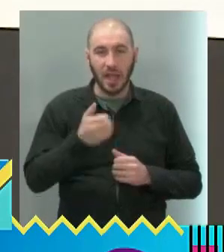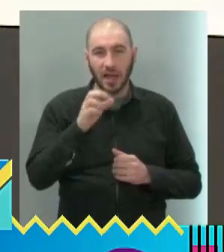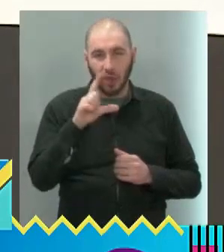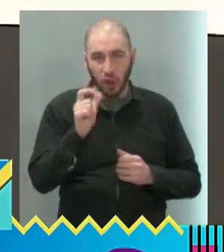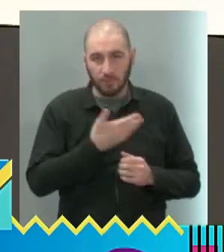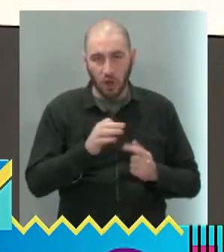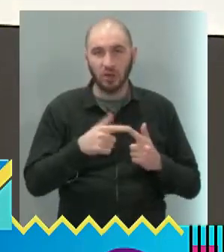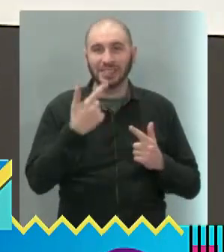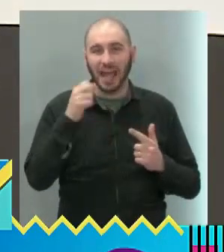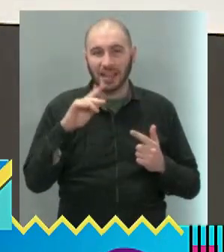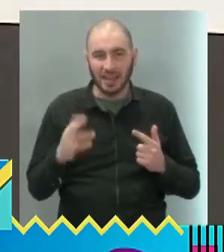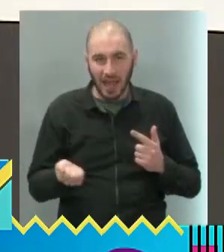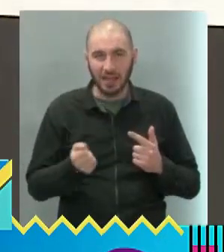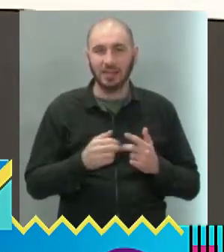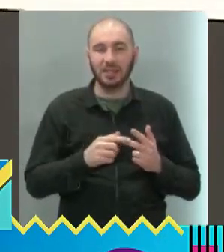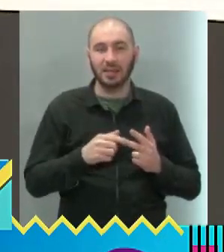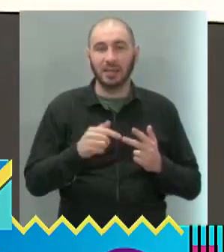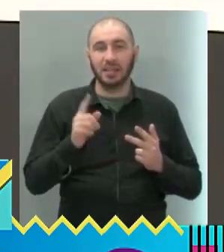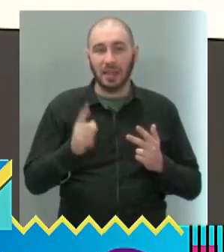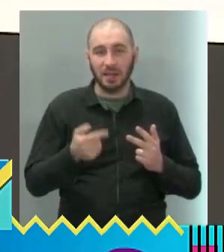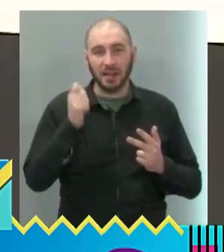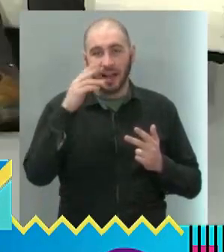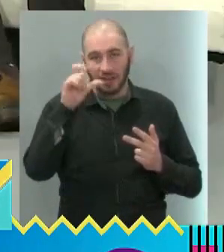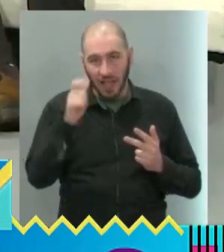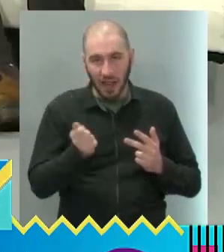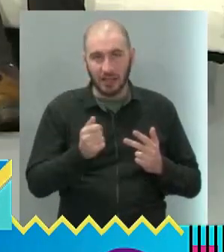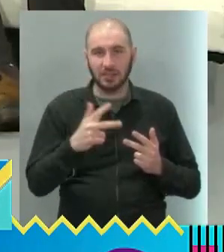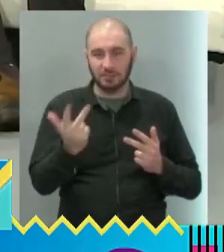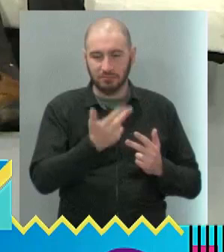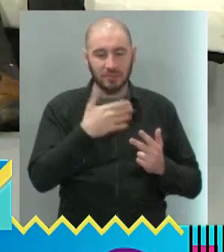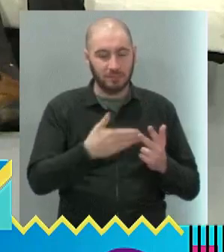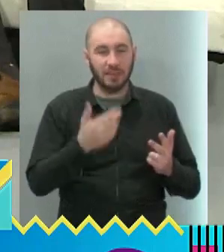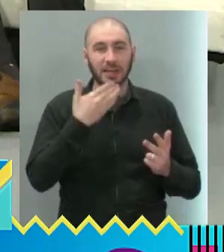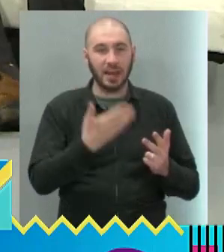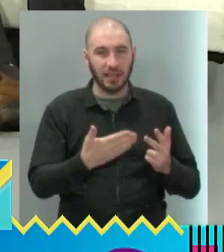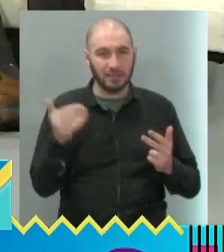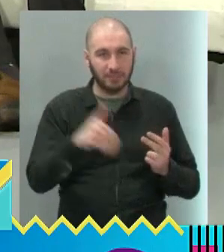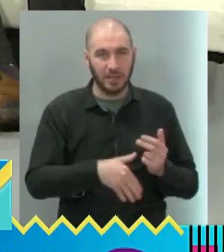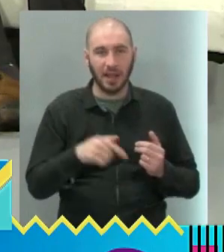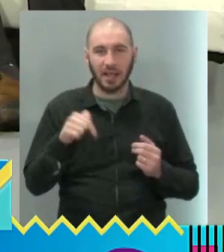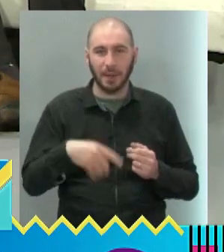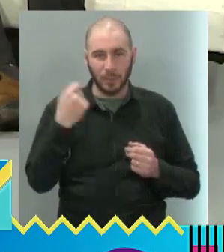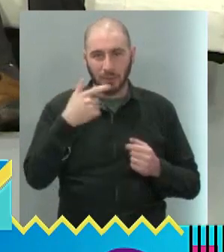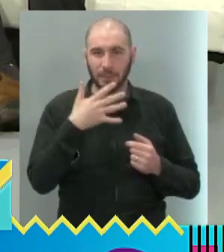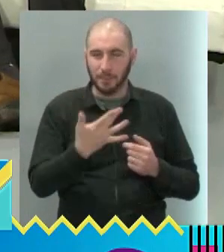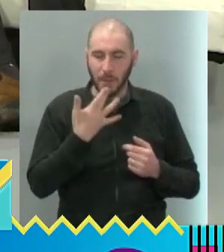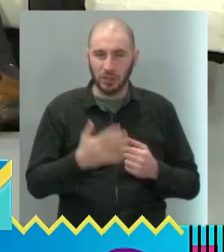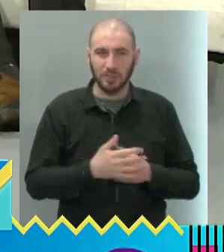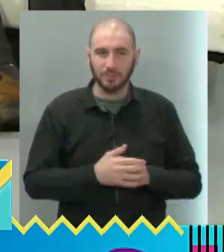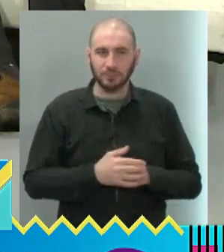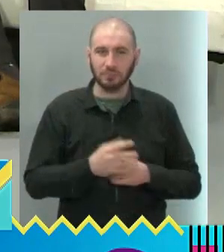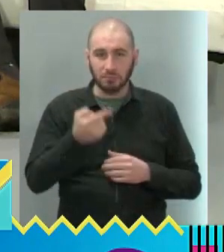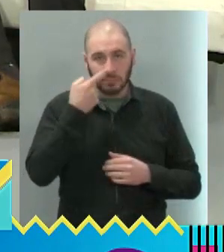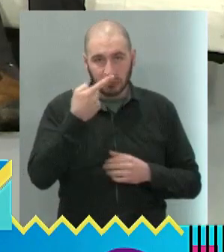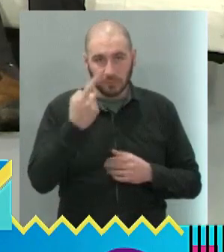Marcueto, Sandra por acompañarnos, Pérez Estocco y también Gabriela Curi, gracias por acompañarnos en este hermoso programa. La verdad que más